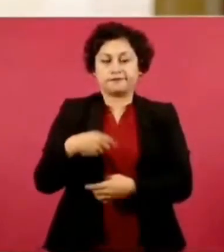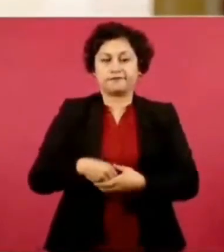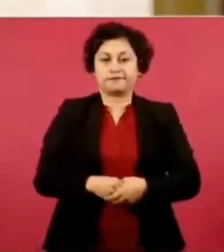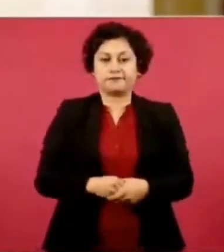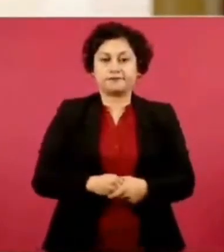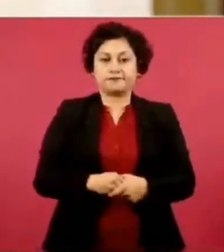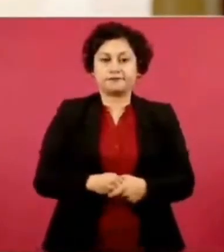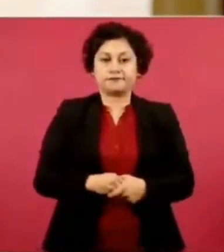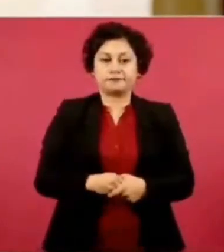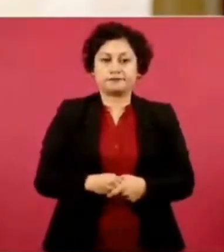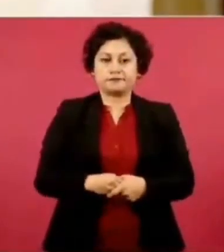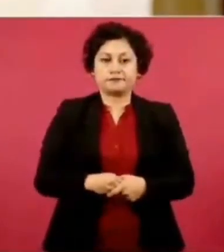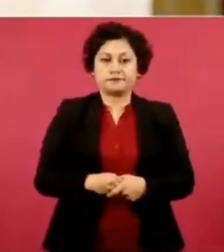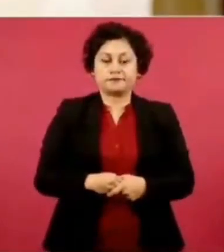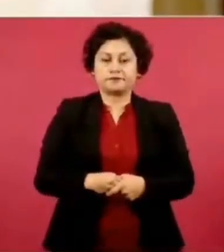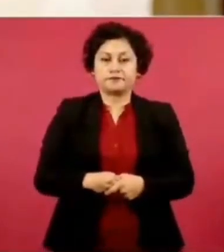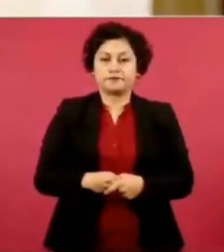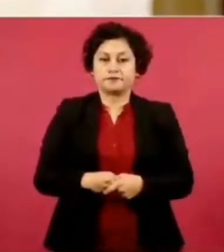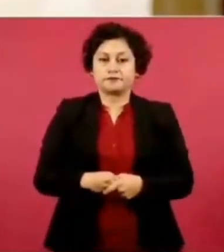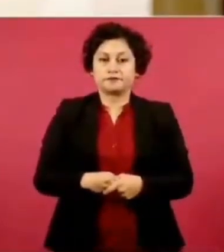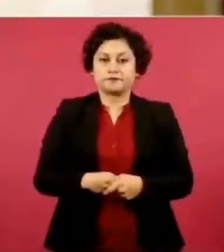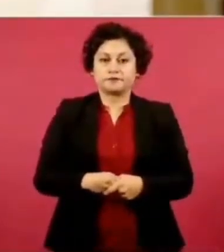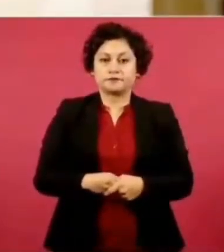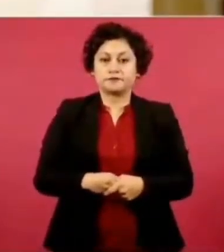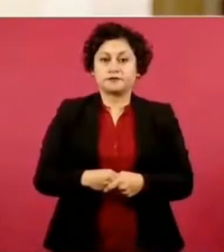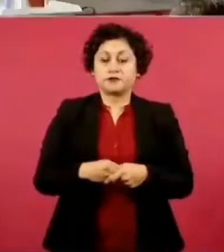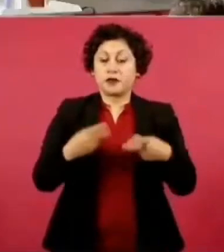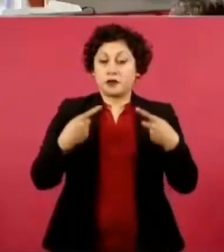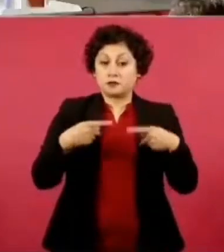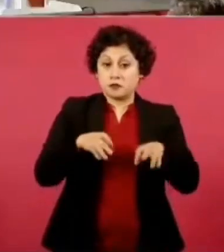No pueden improvisar fortunas,